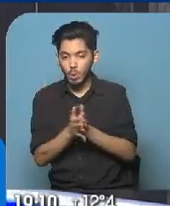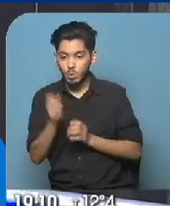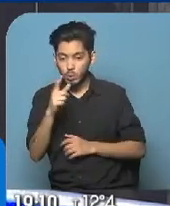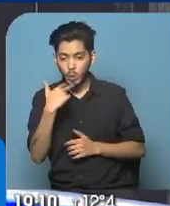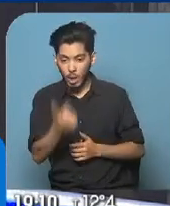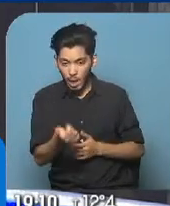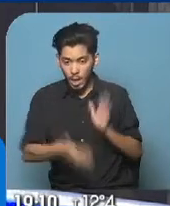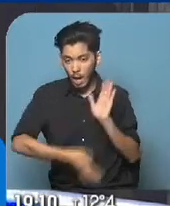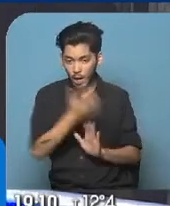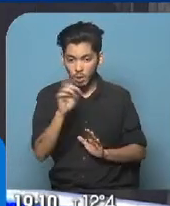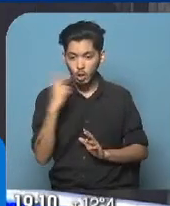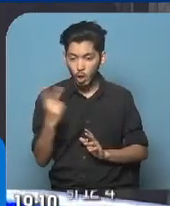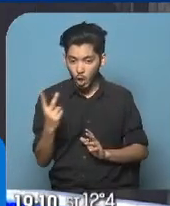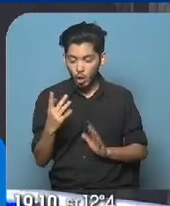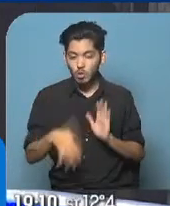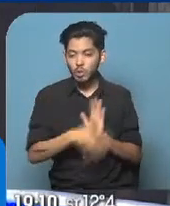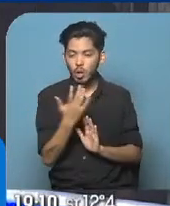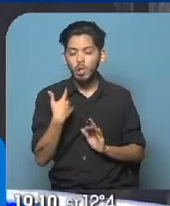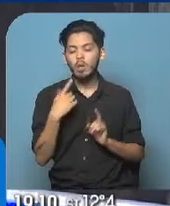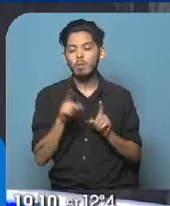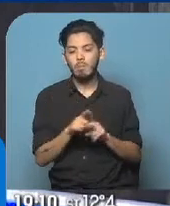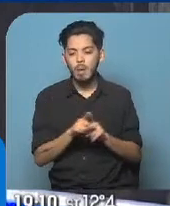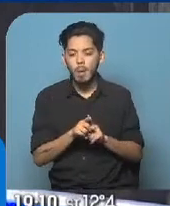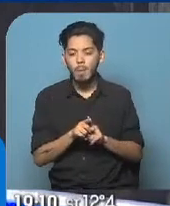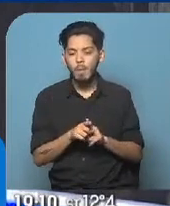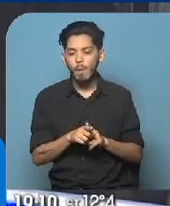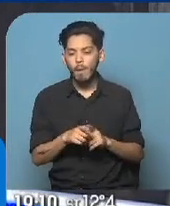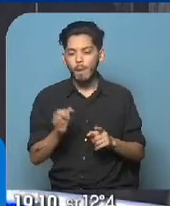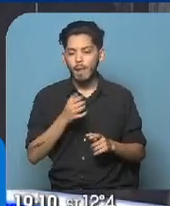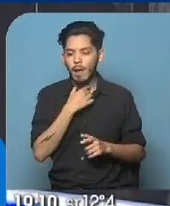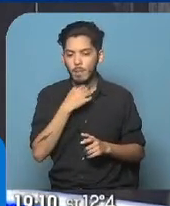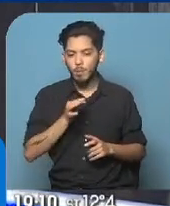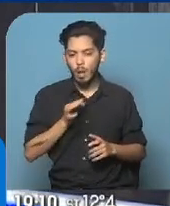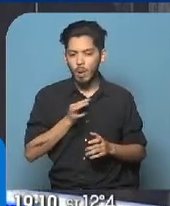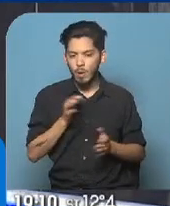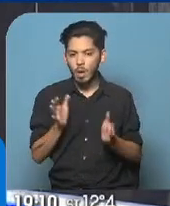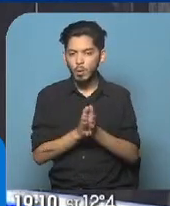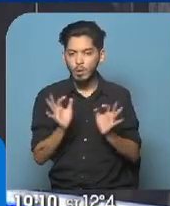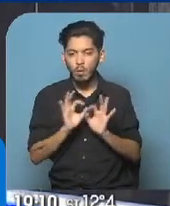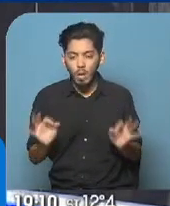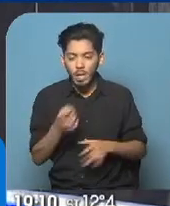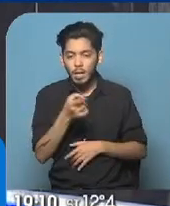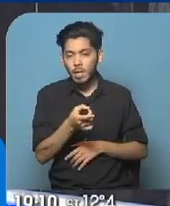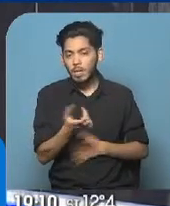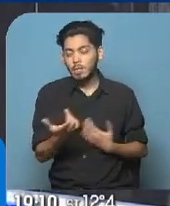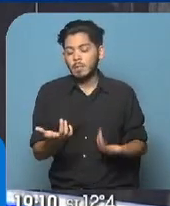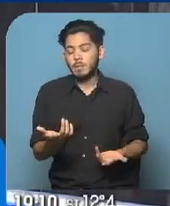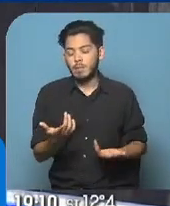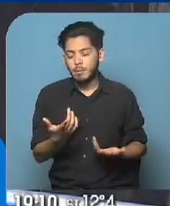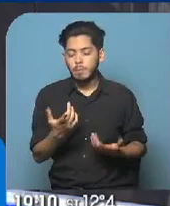mi mamá obviamente pensando en lo que él le dijo y creyendo le por supuesto porque él no iba a creerle no